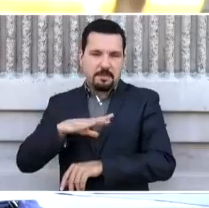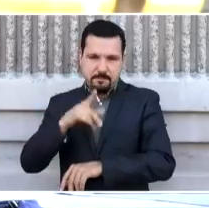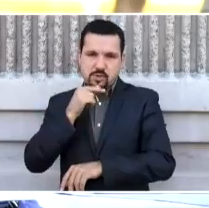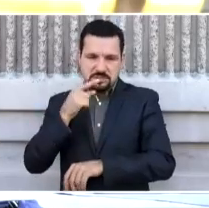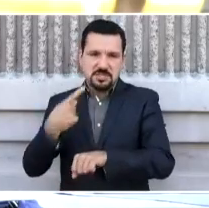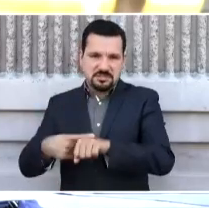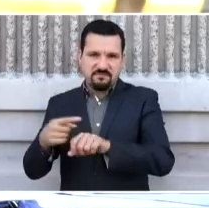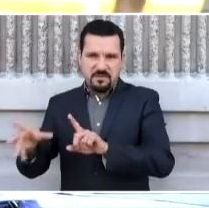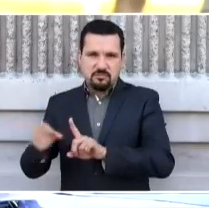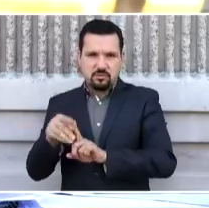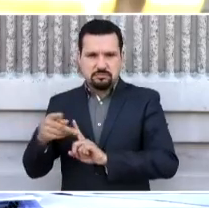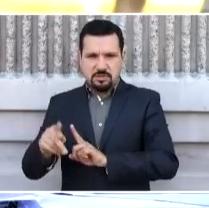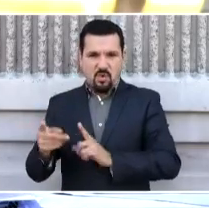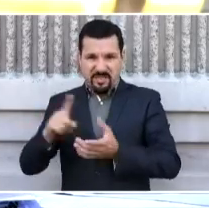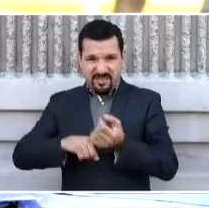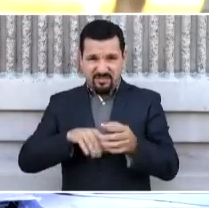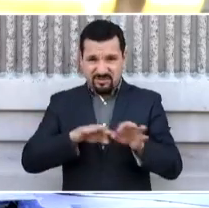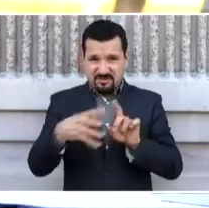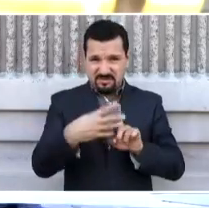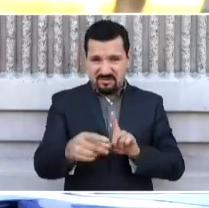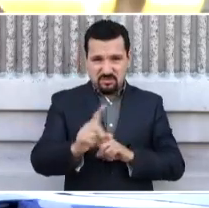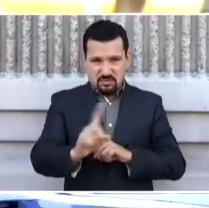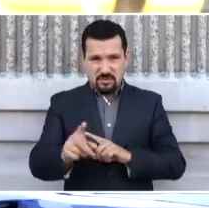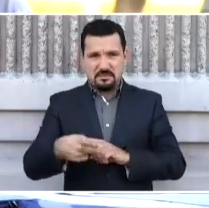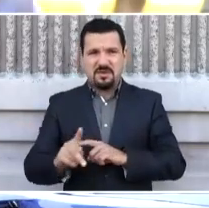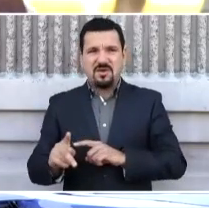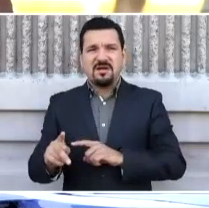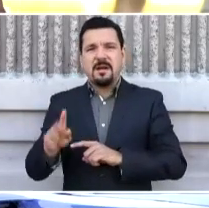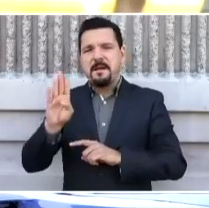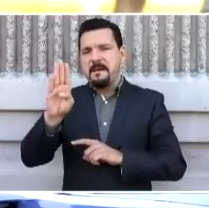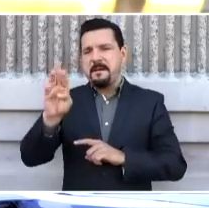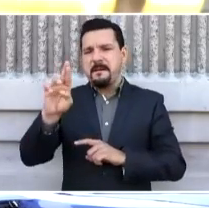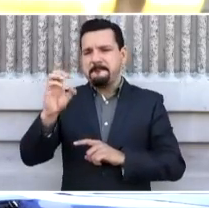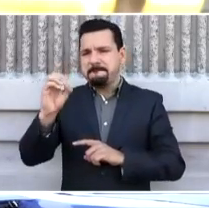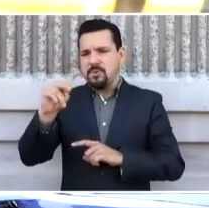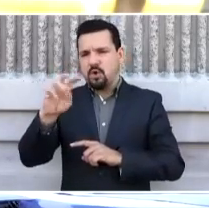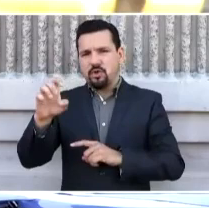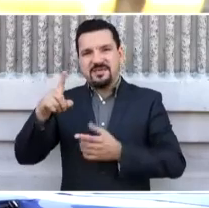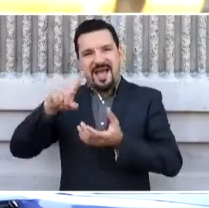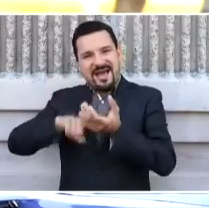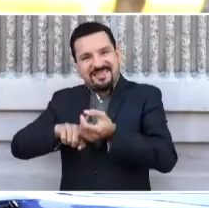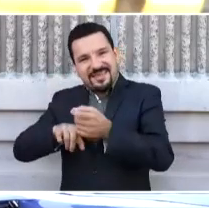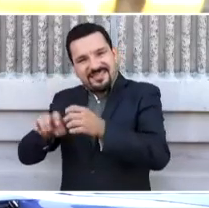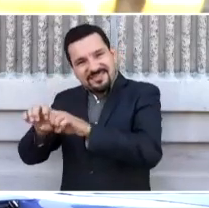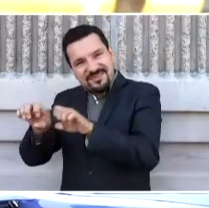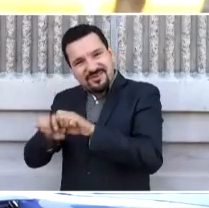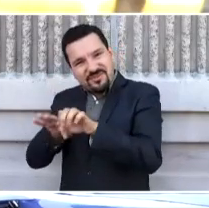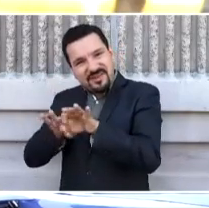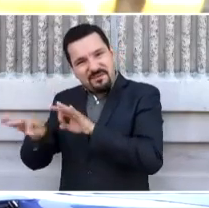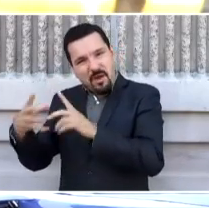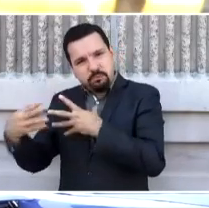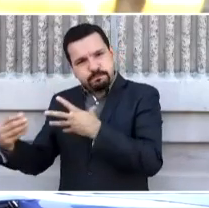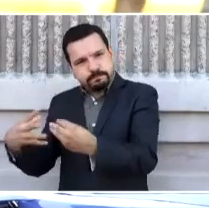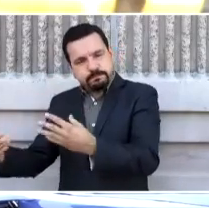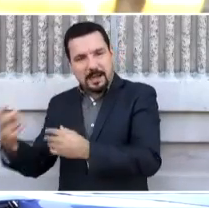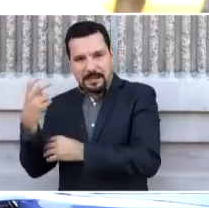personas que se dediquen al trabajo así, pero no se han asociado a brotes. Estos son brotes.